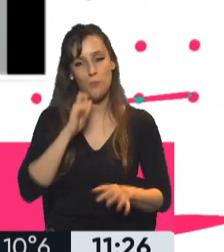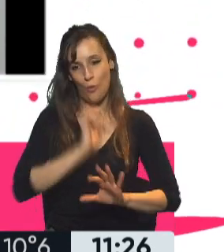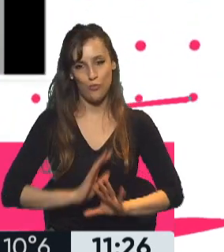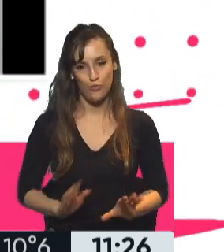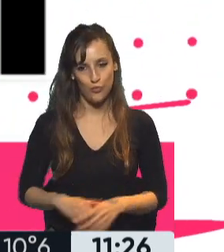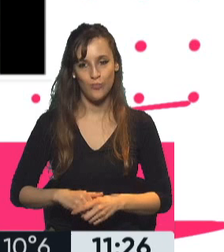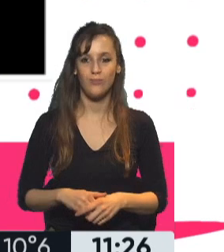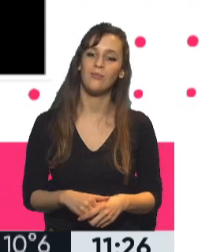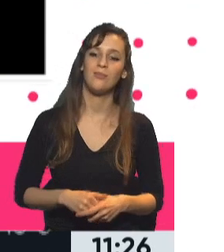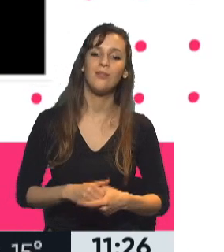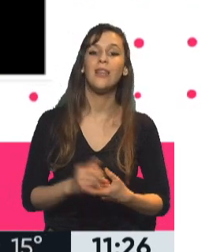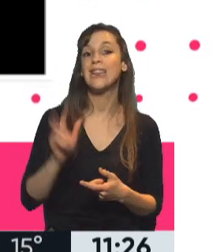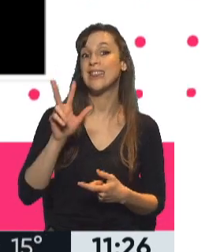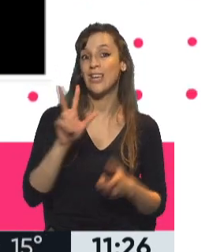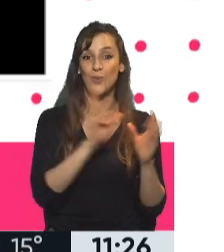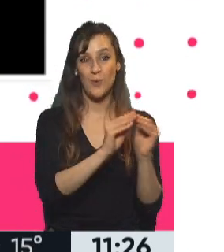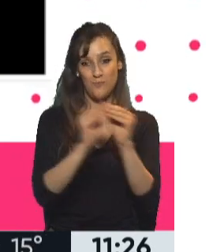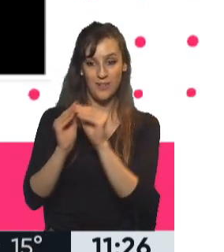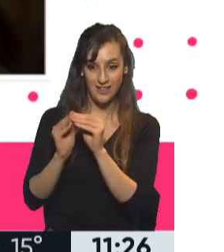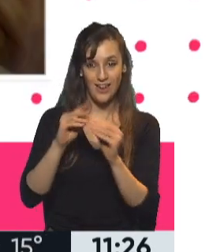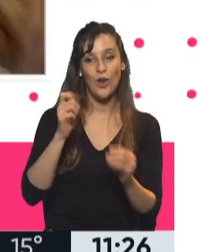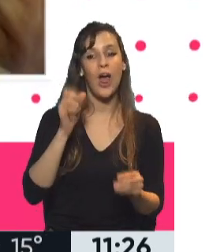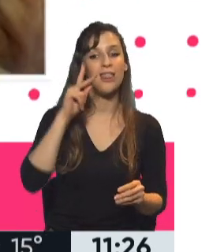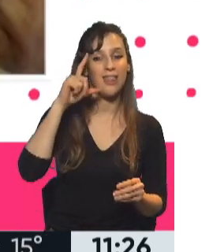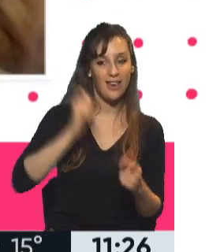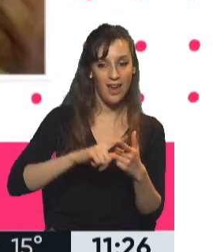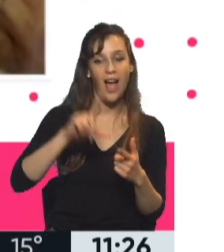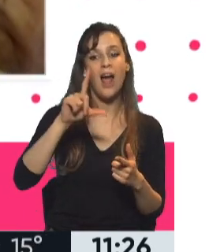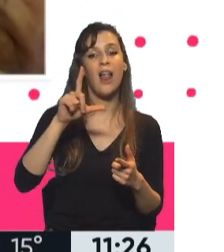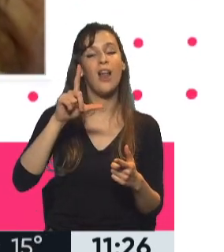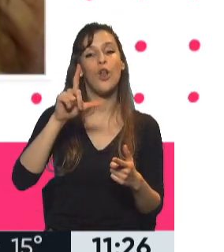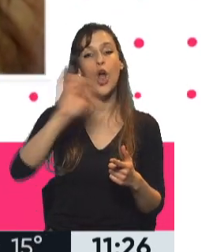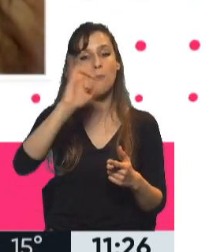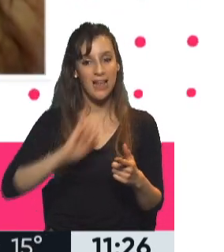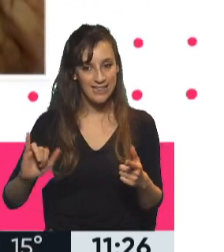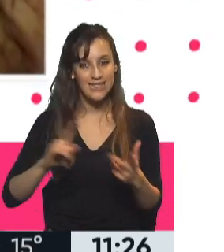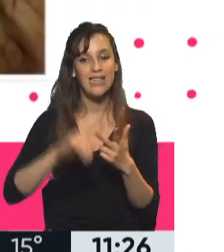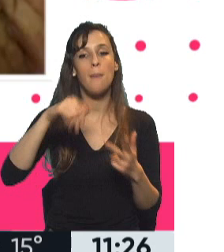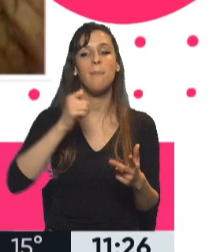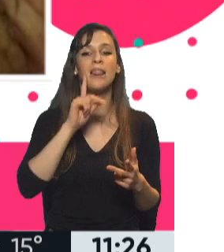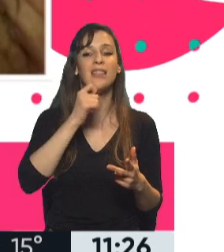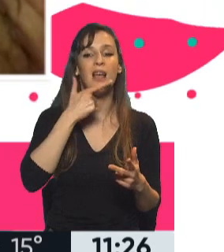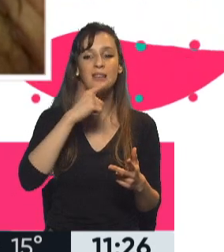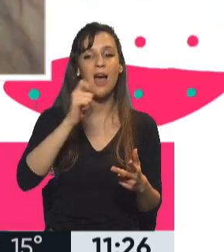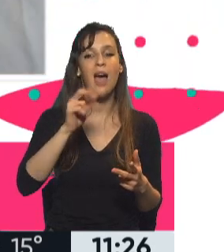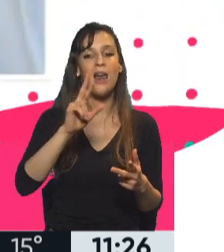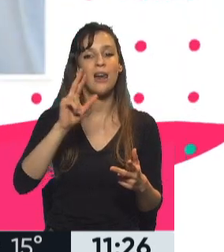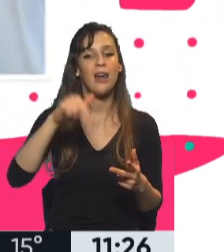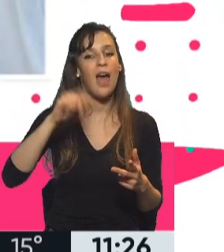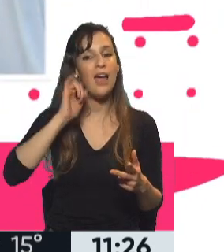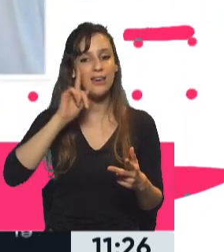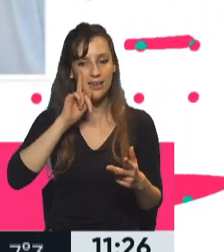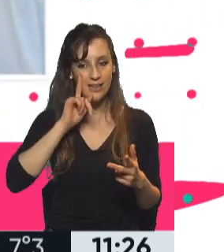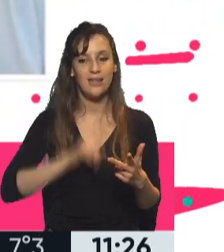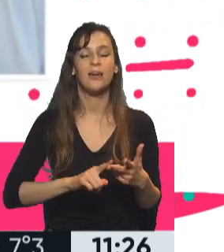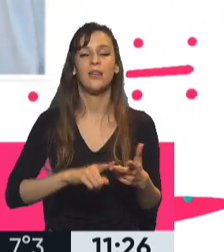Emocionante. Y de los 3 compañeros, Andrea Villamayor, Luis Rivera López y Matías Carnaghi, que fue el inventor de toda la